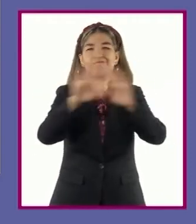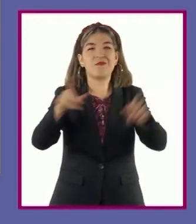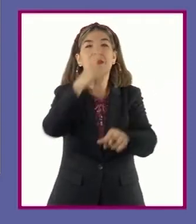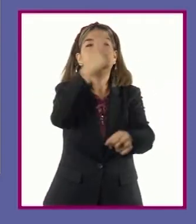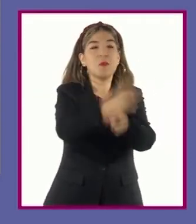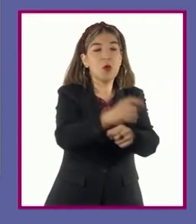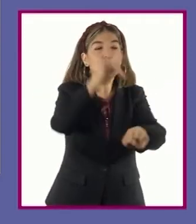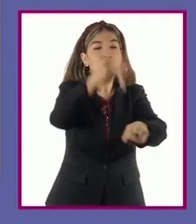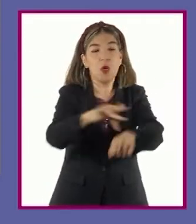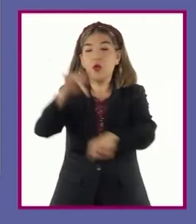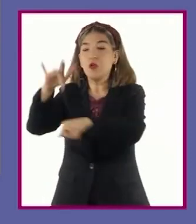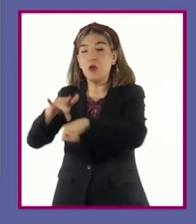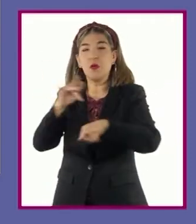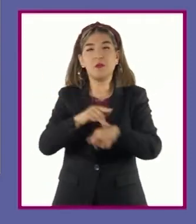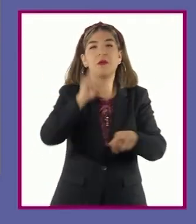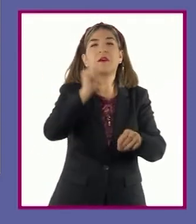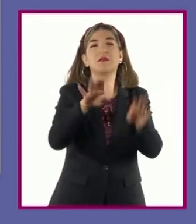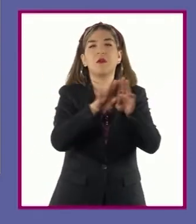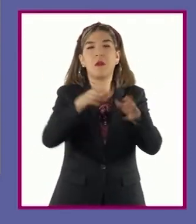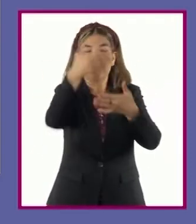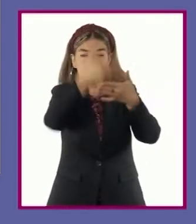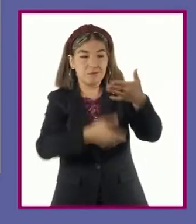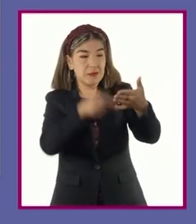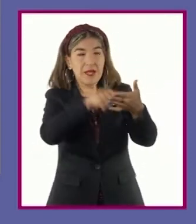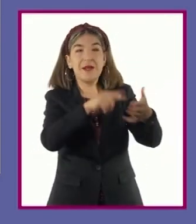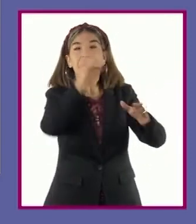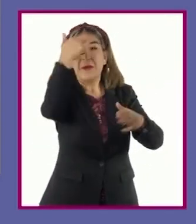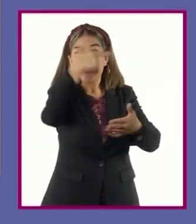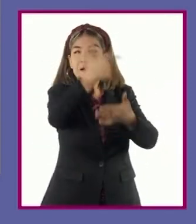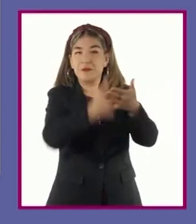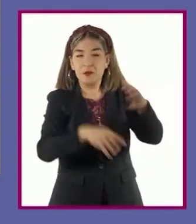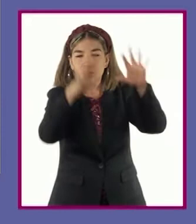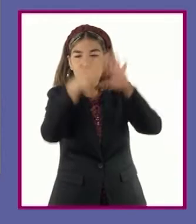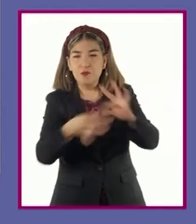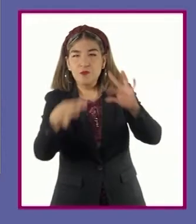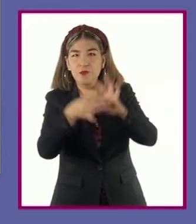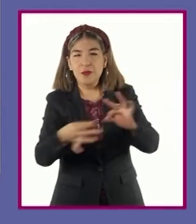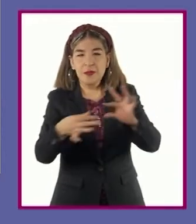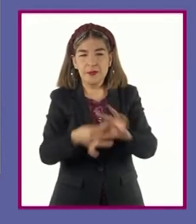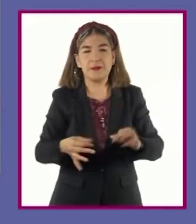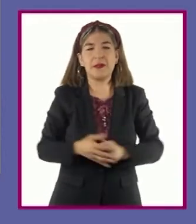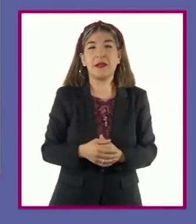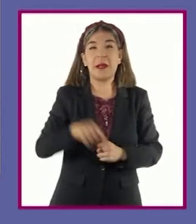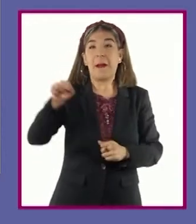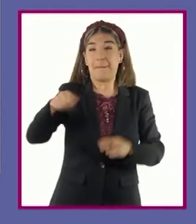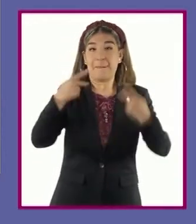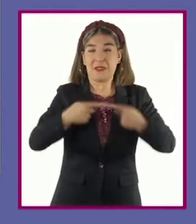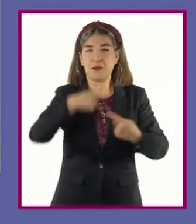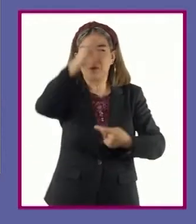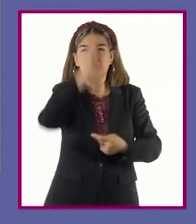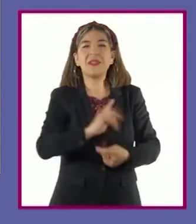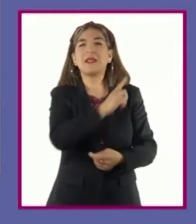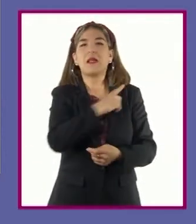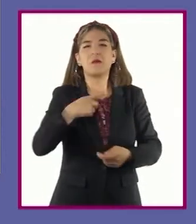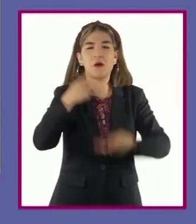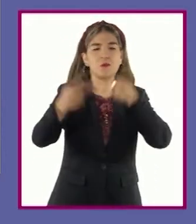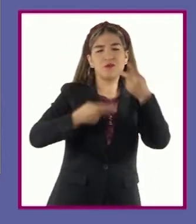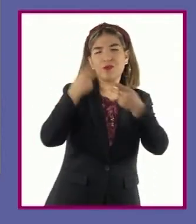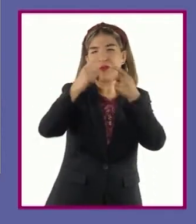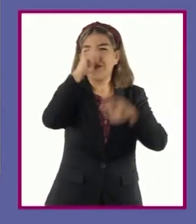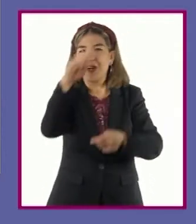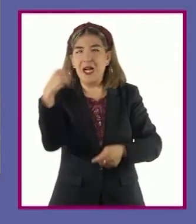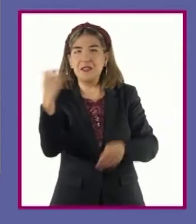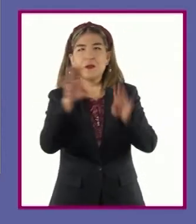un guión y tener lista una introducción. El moderador debe tener facilidad de palabra, saber